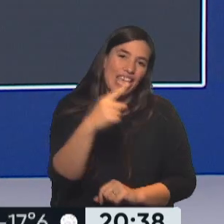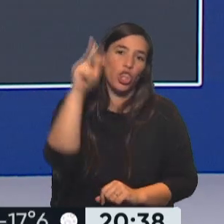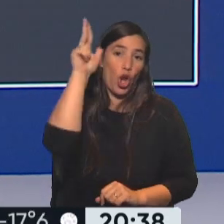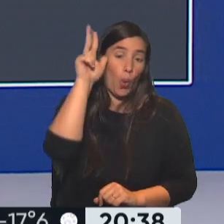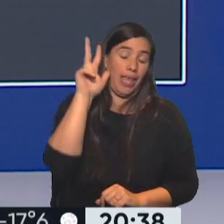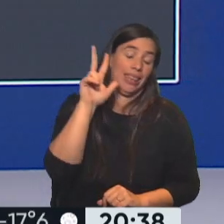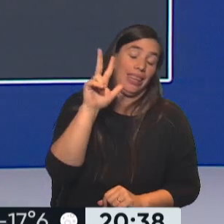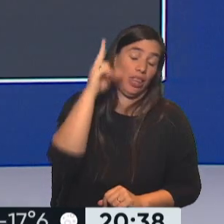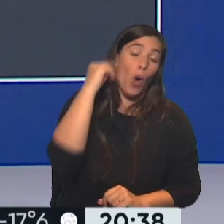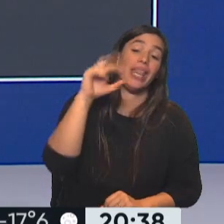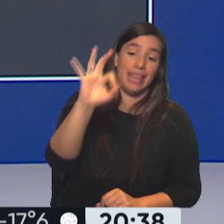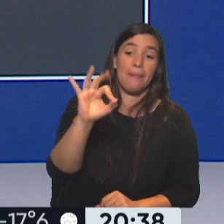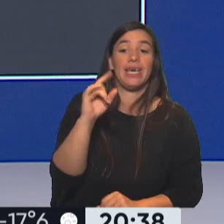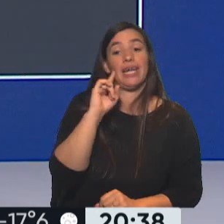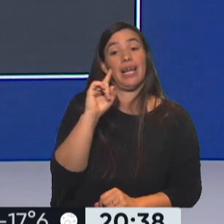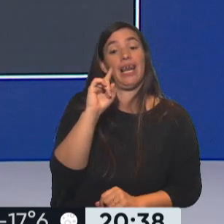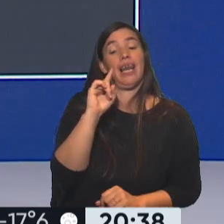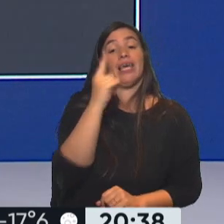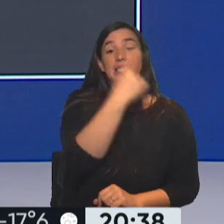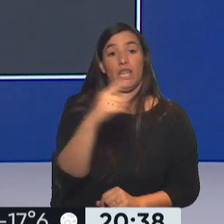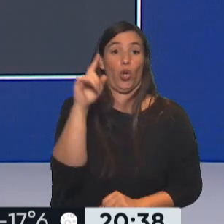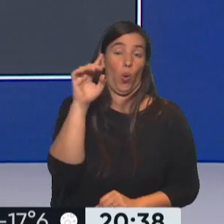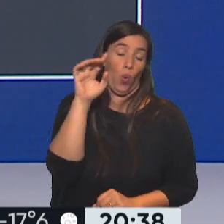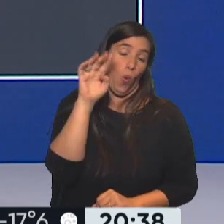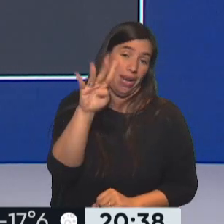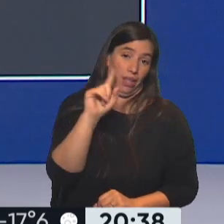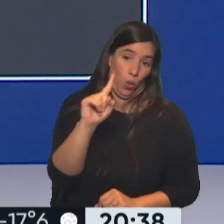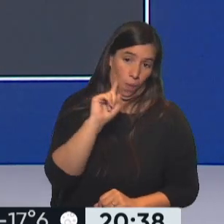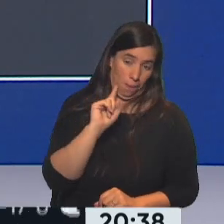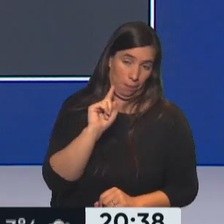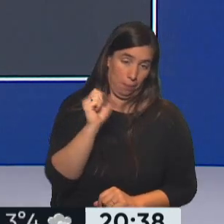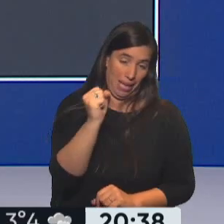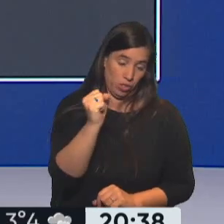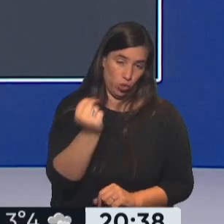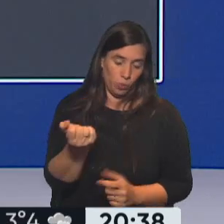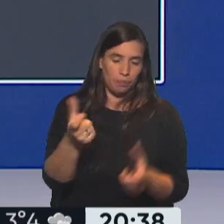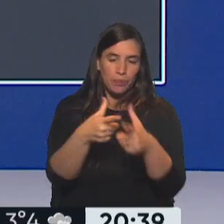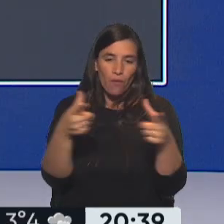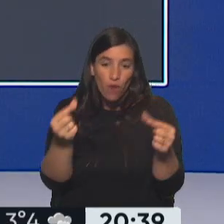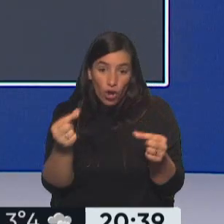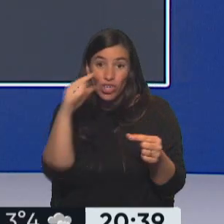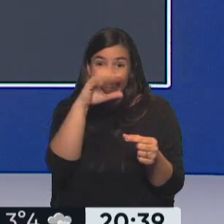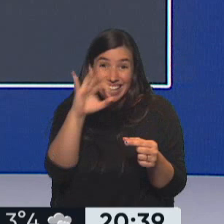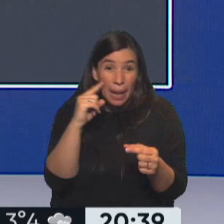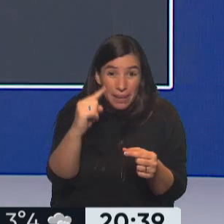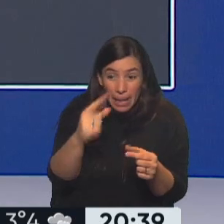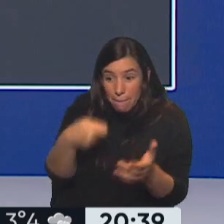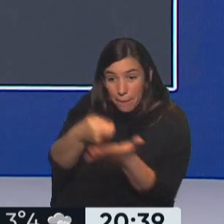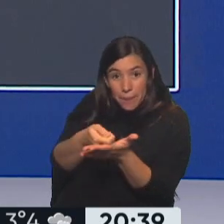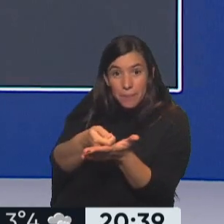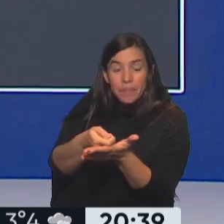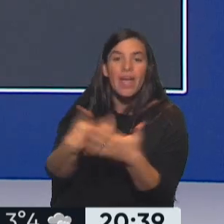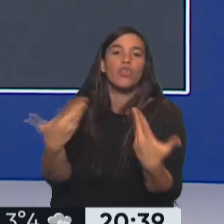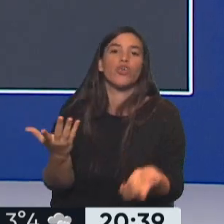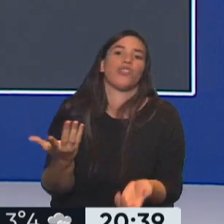190.141 pesos con 60, como estamos viendo. Le dan el bono. ¿De cuánto es ese bono? De 70.000 pesos. Entonces la